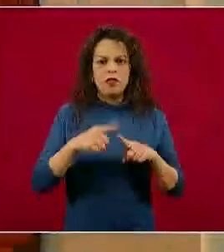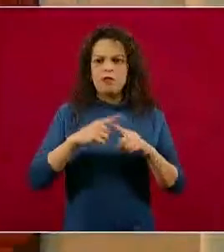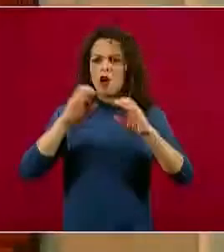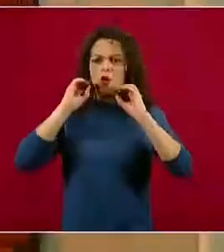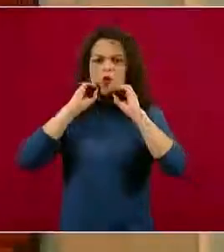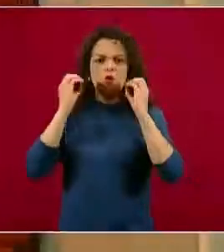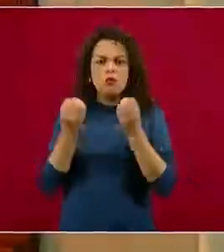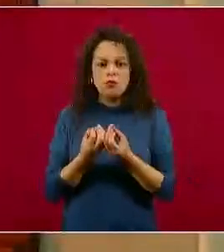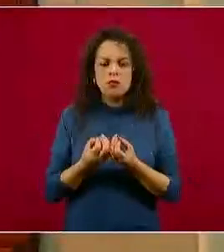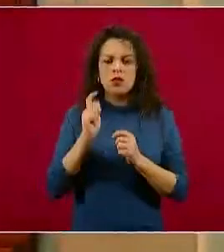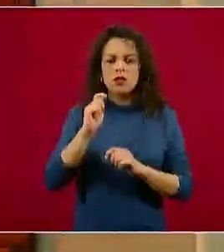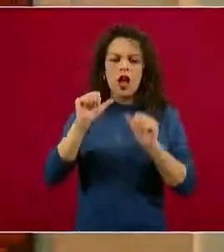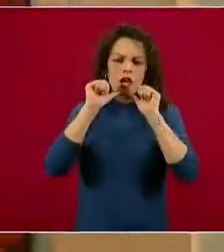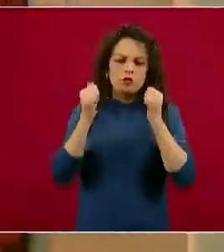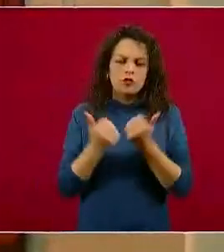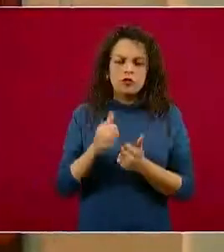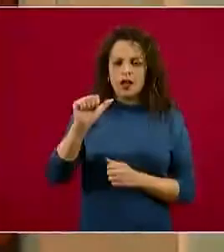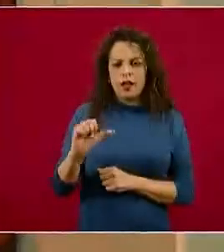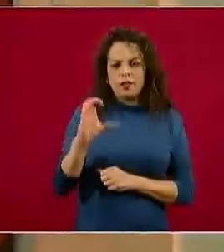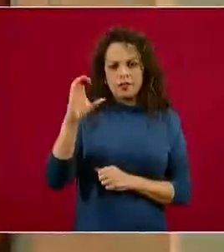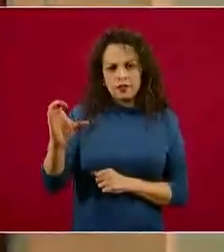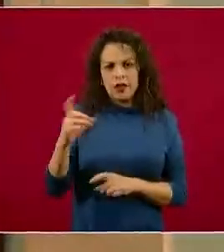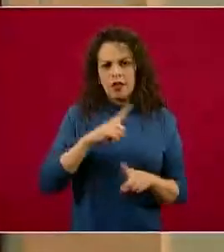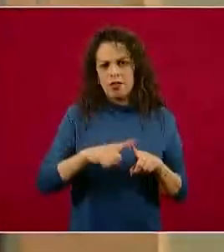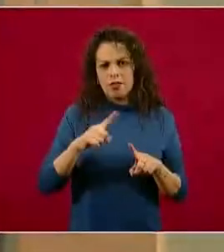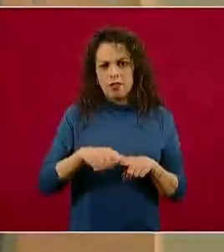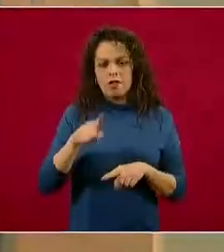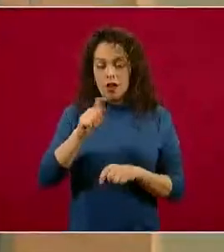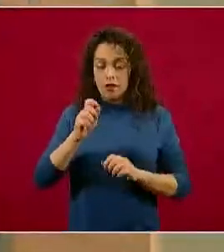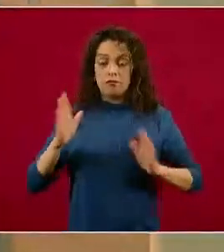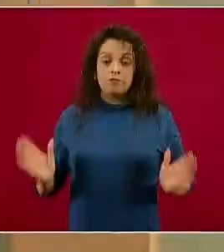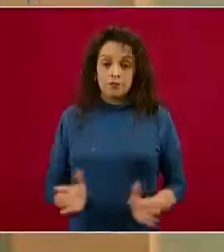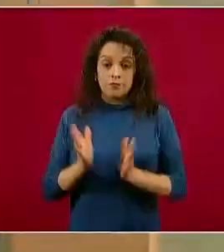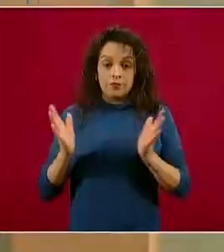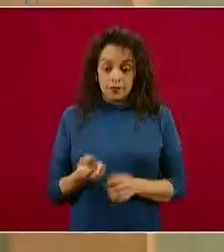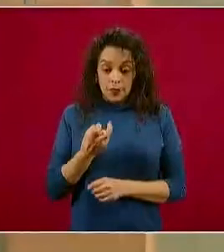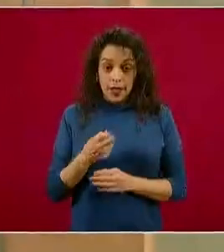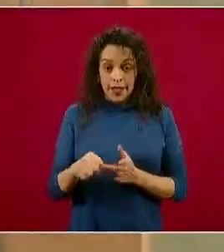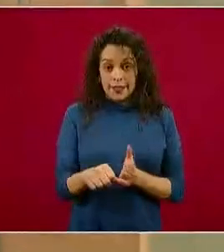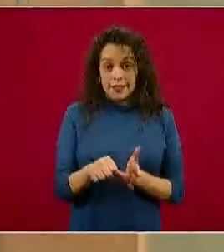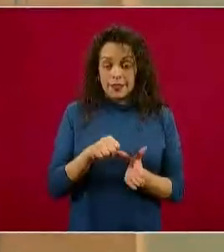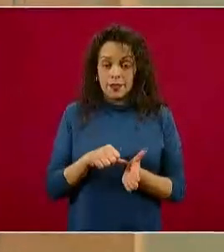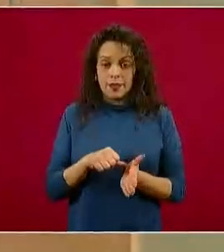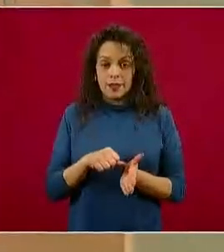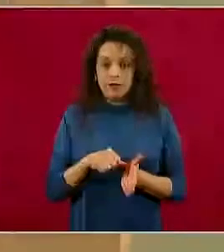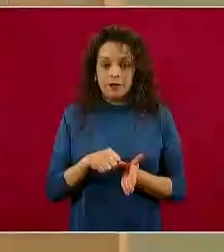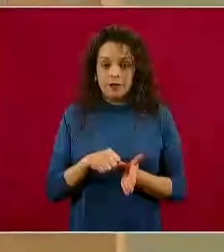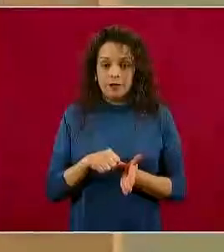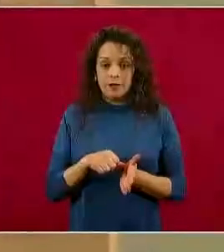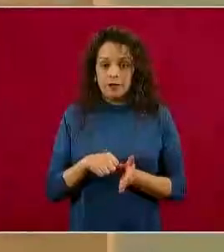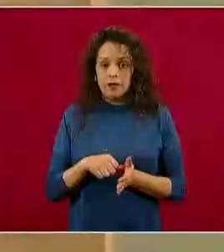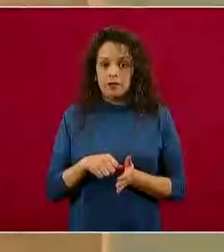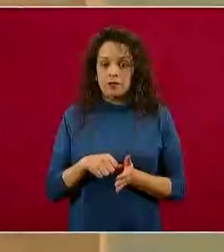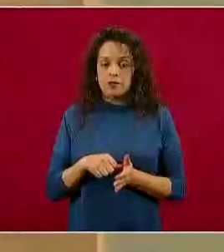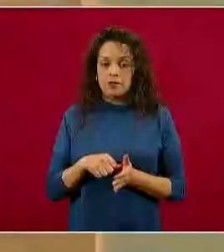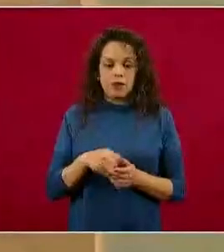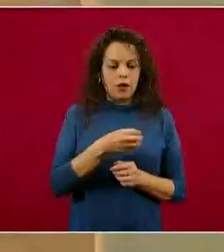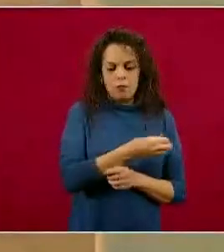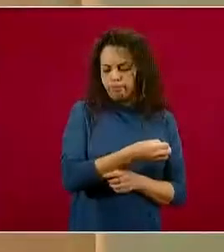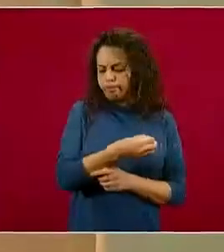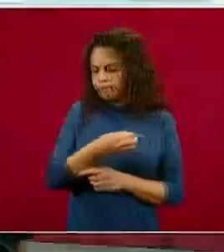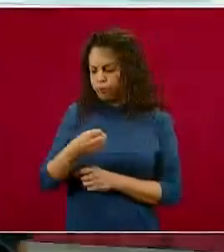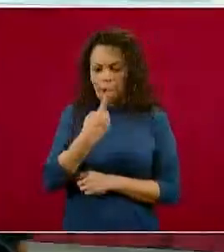de la sociedad civil y diferentes sectores promoviendo tanto el mes entero como el día